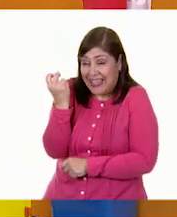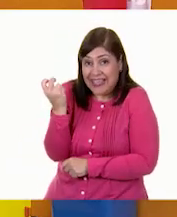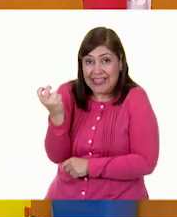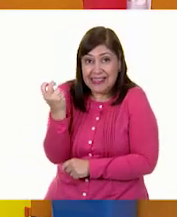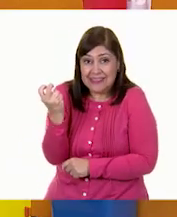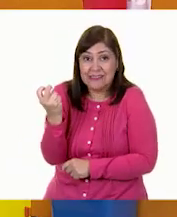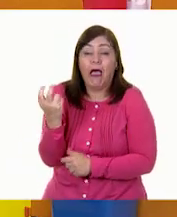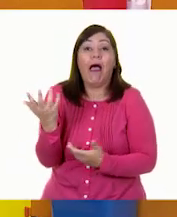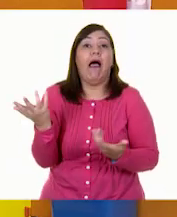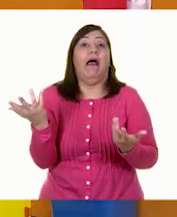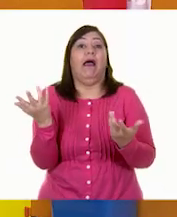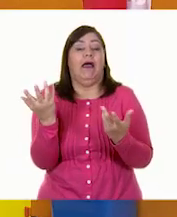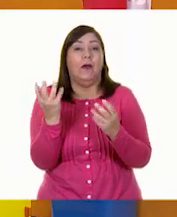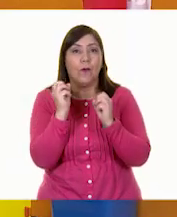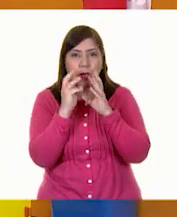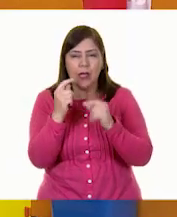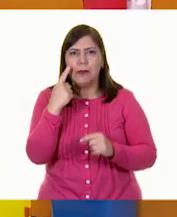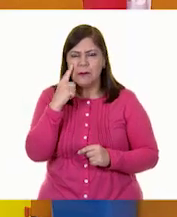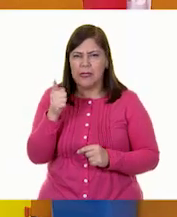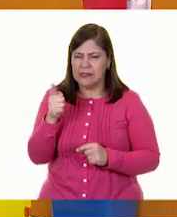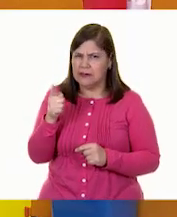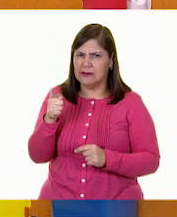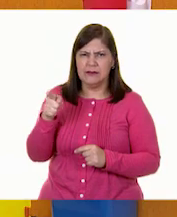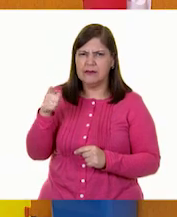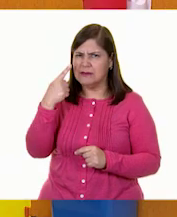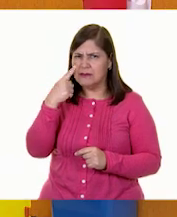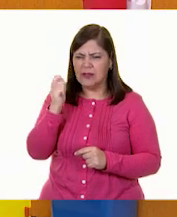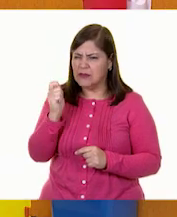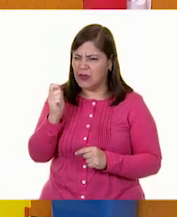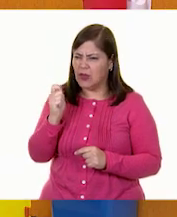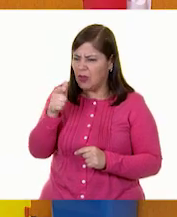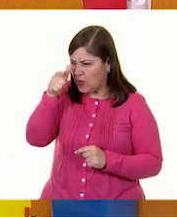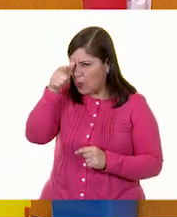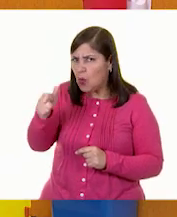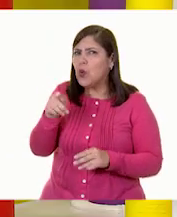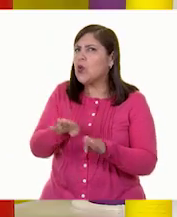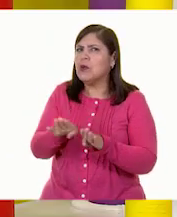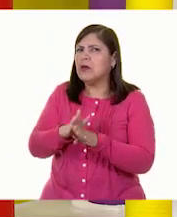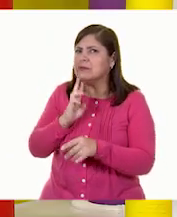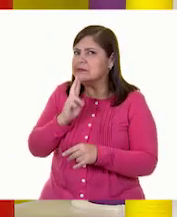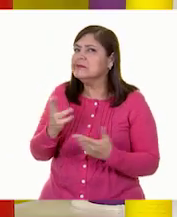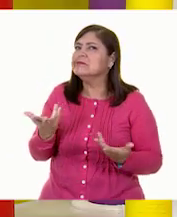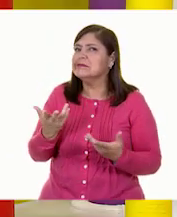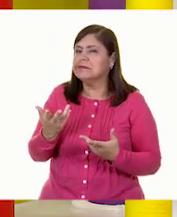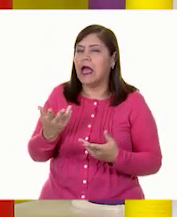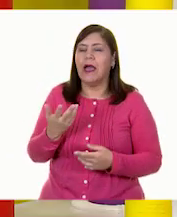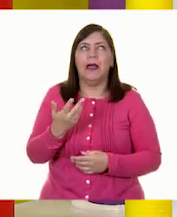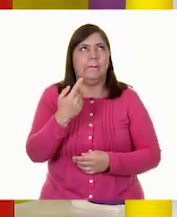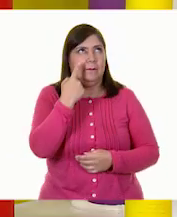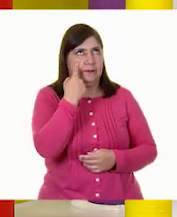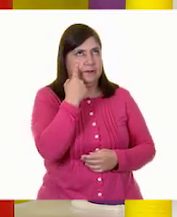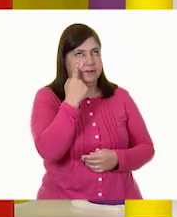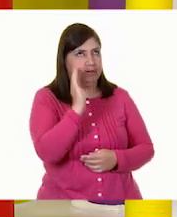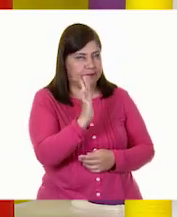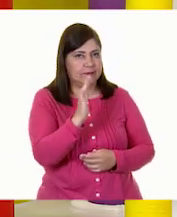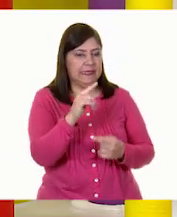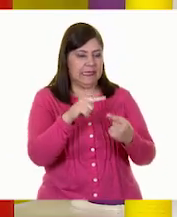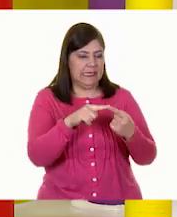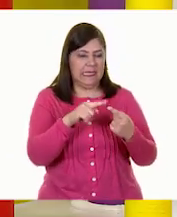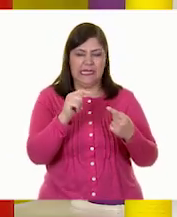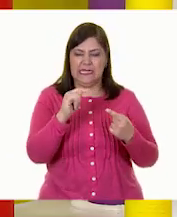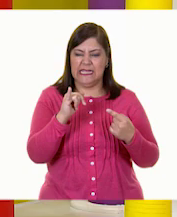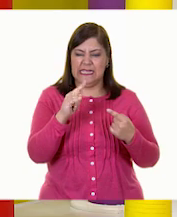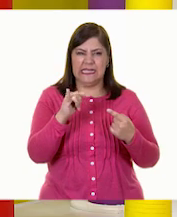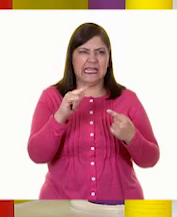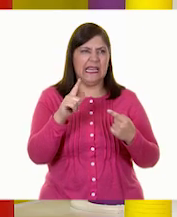¡Exacto! ¡Wow! A ver, explícanos por qué diste con la respuesta correcta. A ver, porque pues titila,